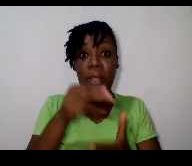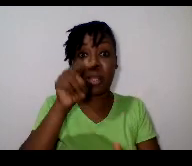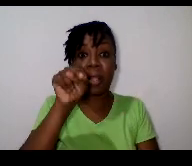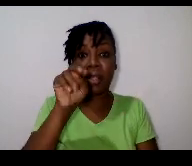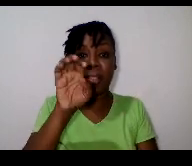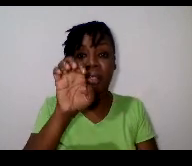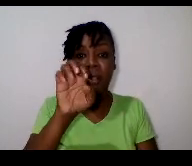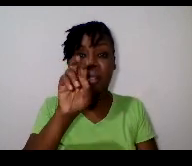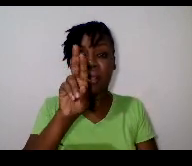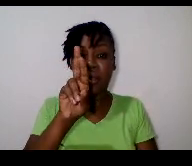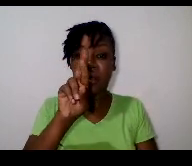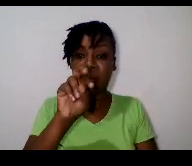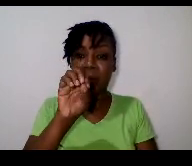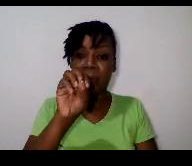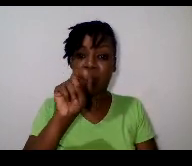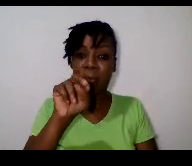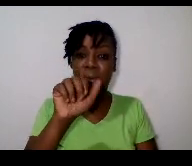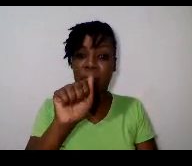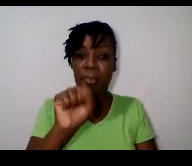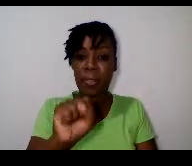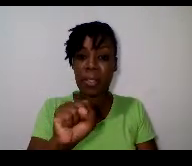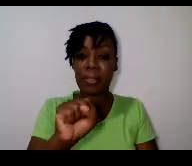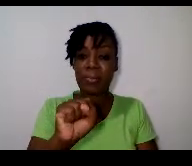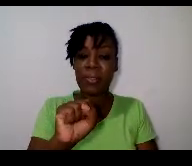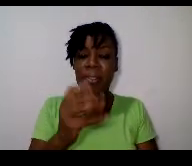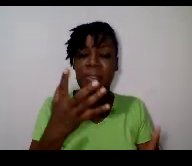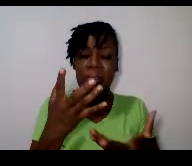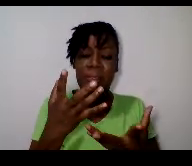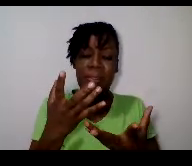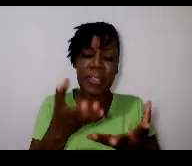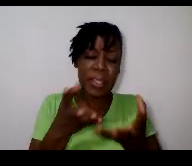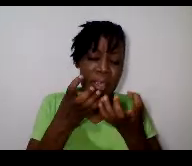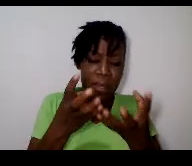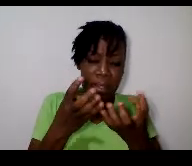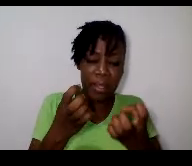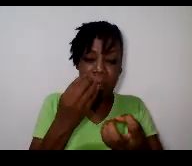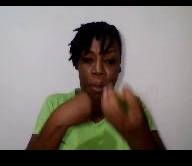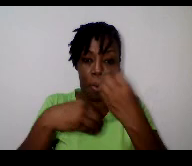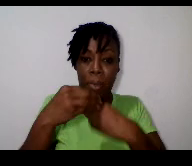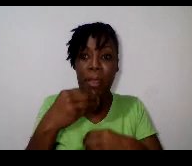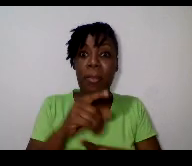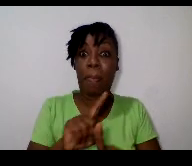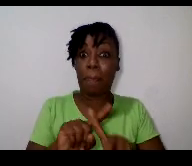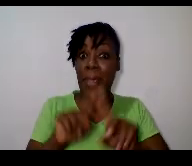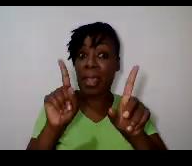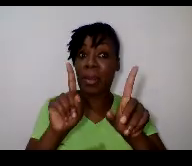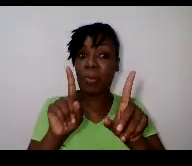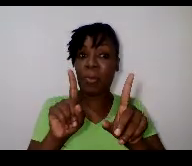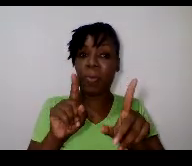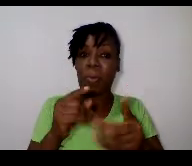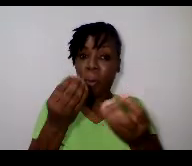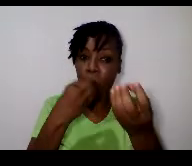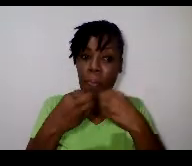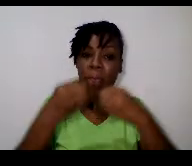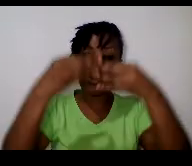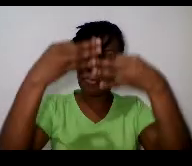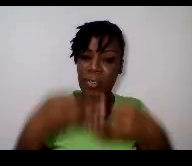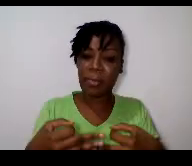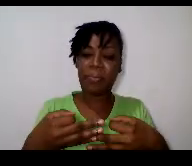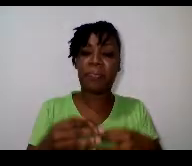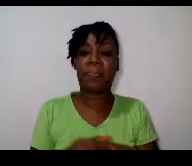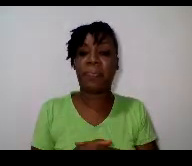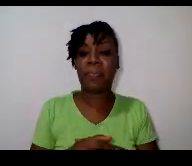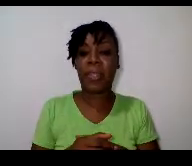de nutrientes, pero de buena calidad, porque eso hace que se conecten mejor, que se conecten más rápido.